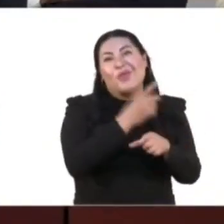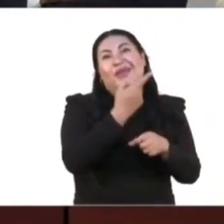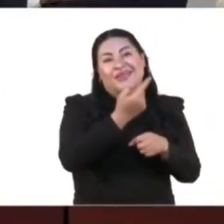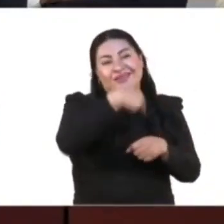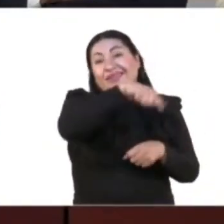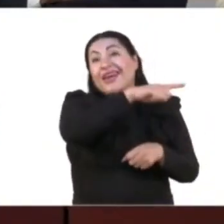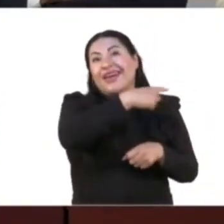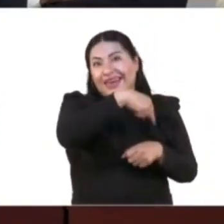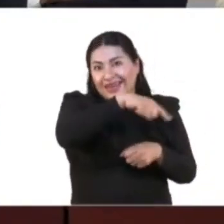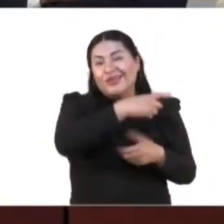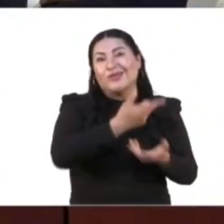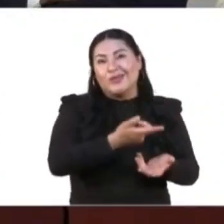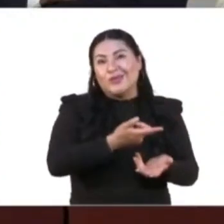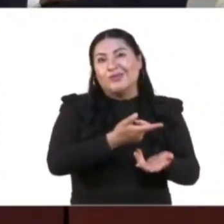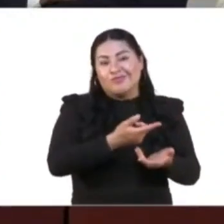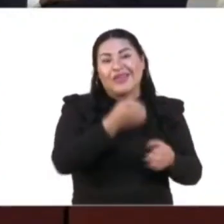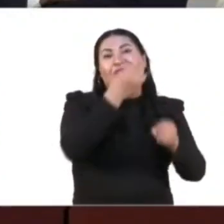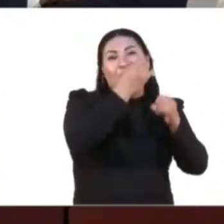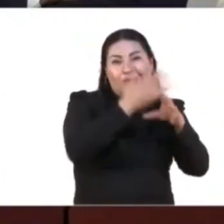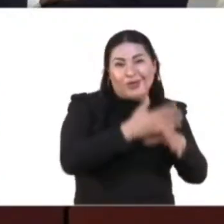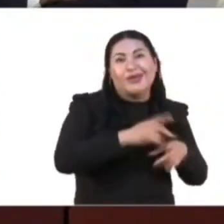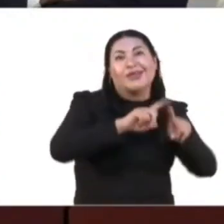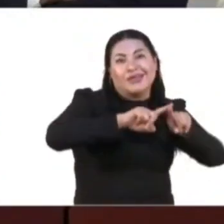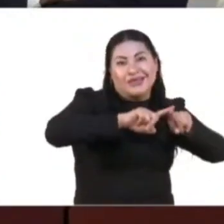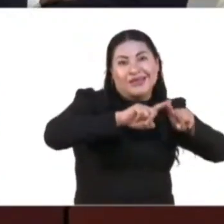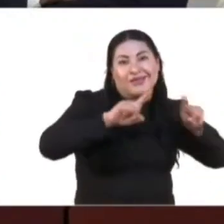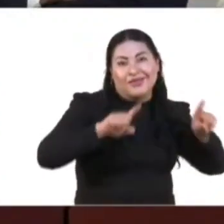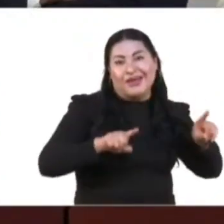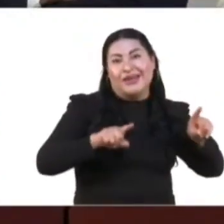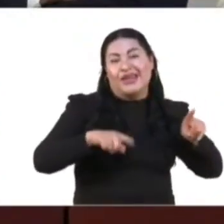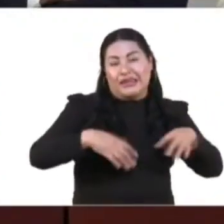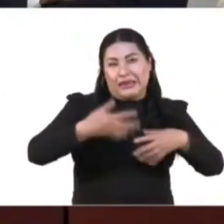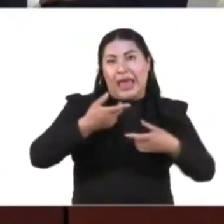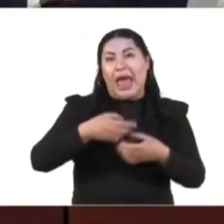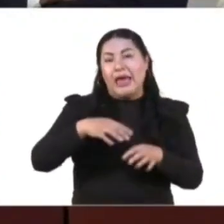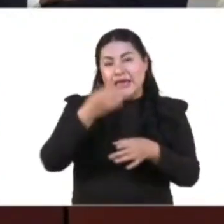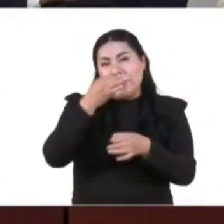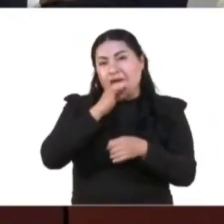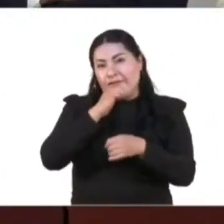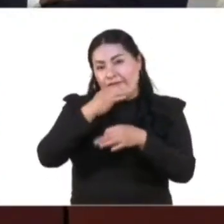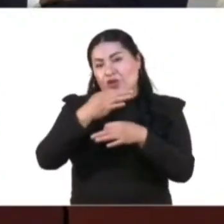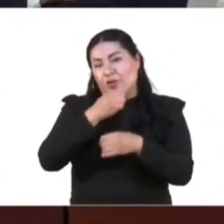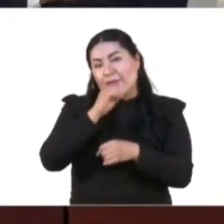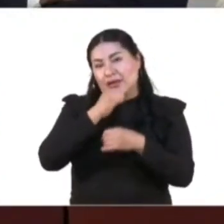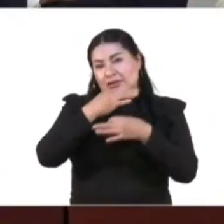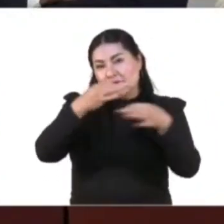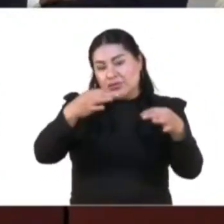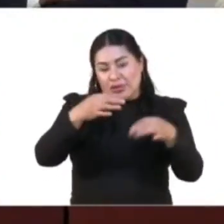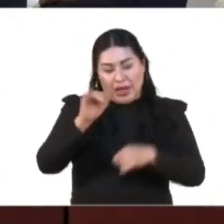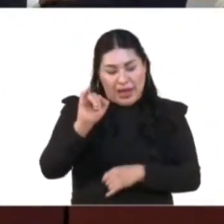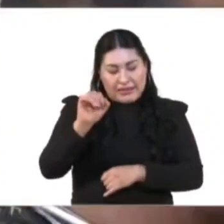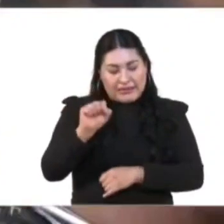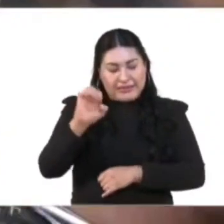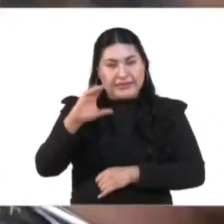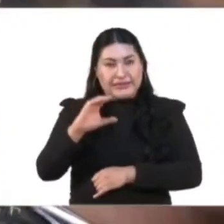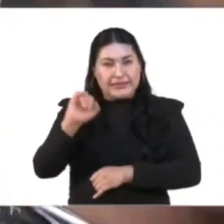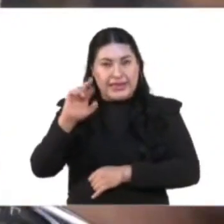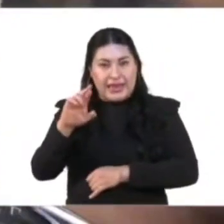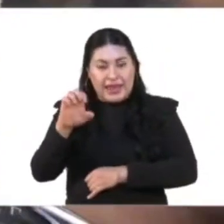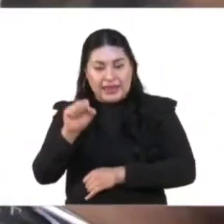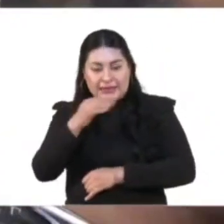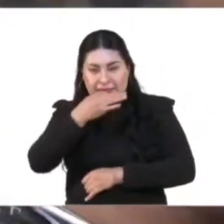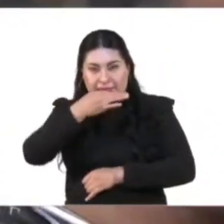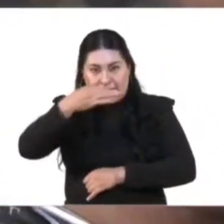tienen una información diferente a la que oficialmente comunica CIRES. Ok, y en este